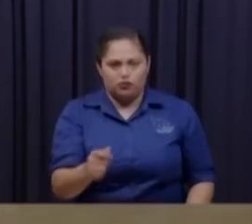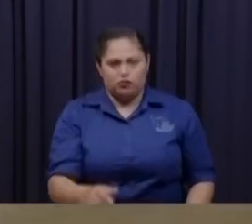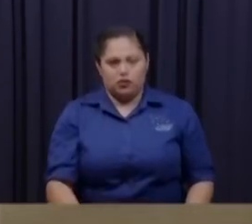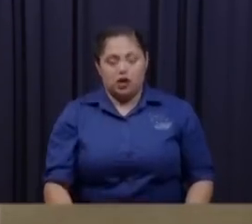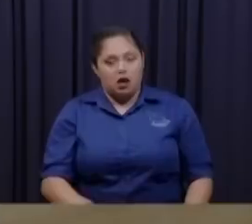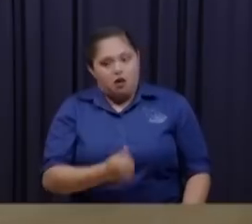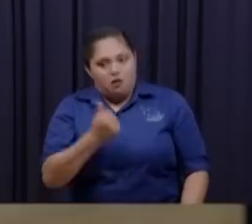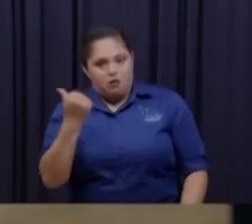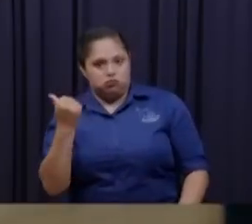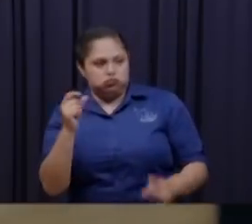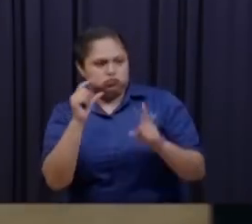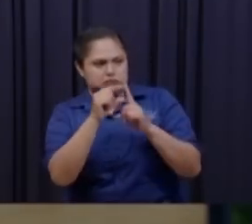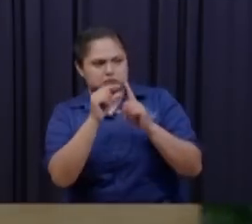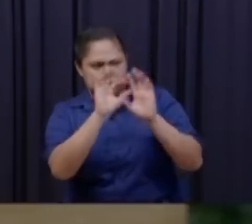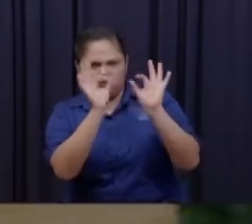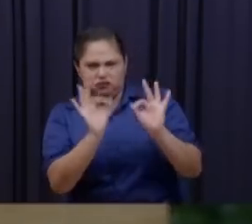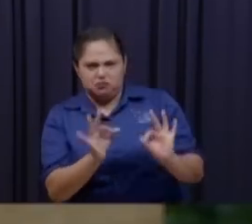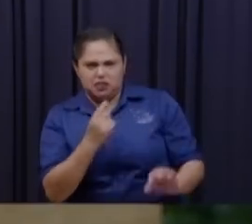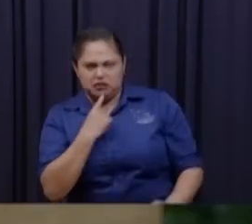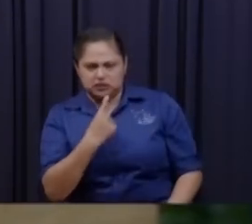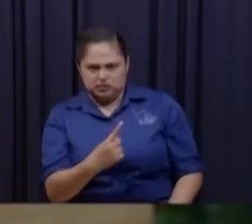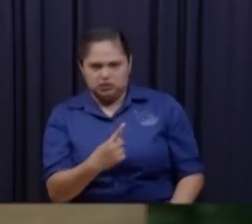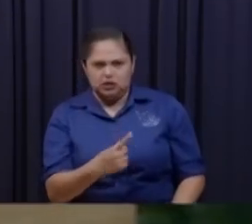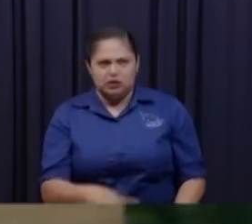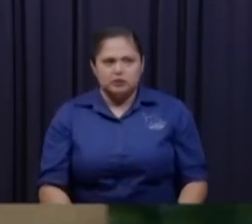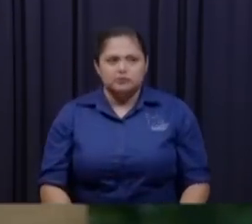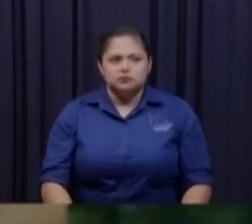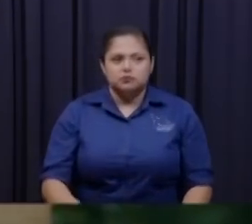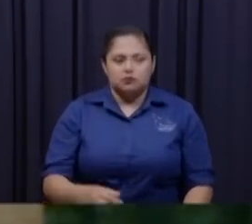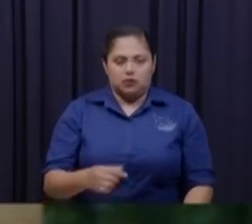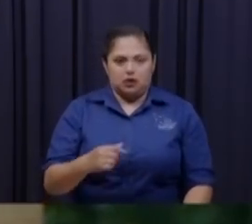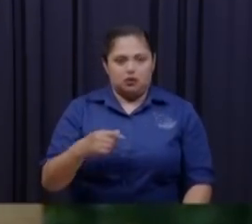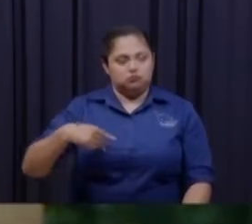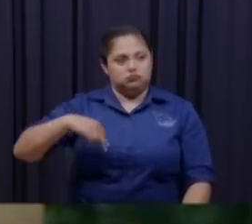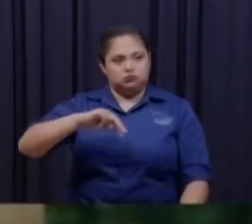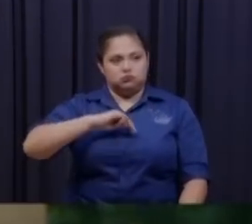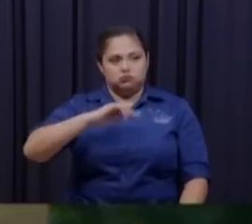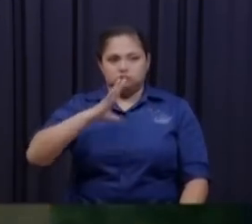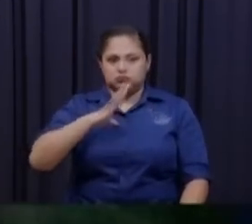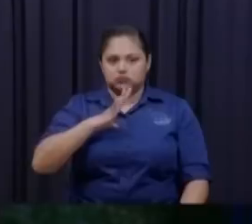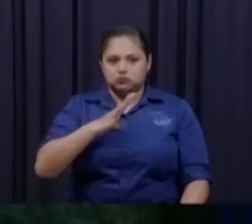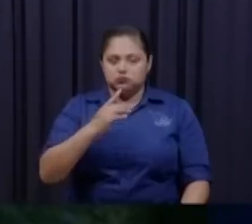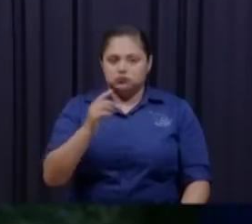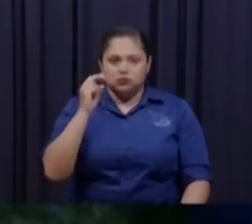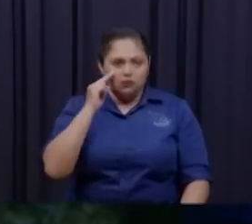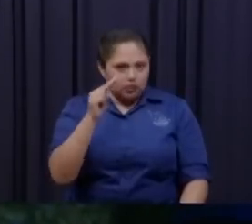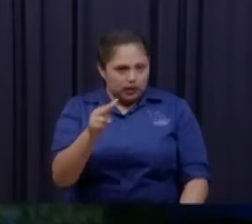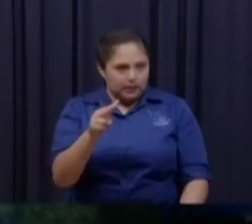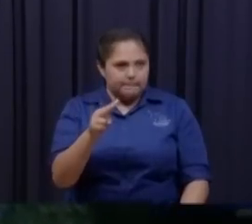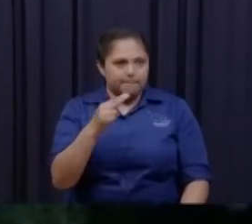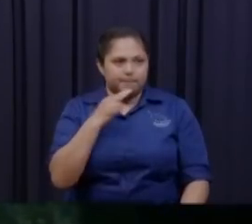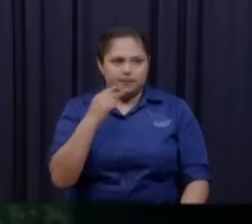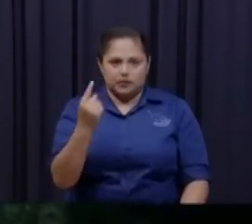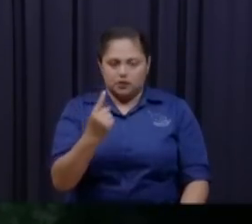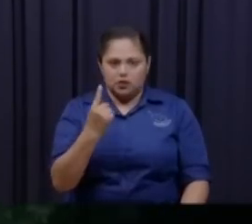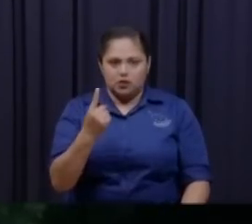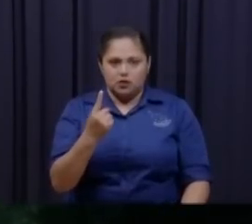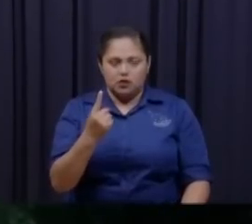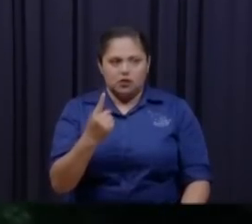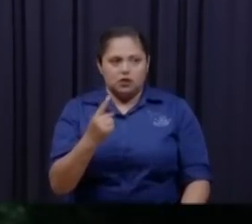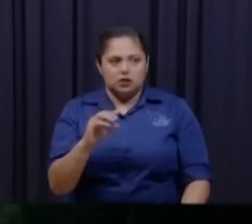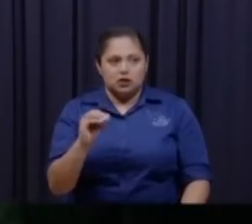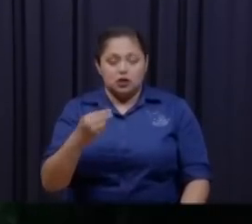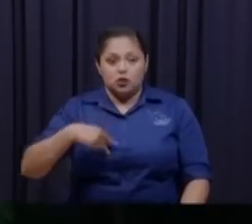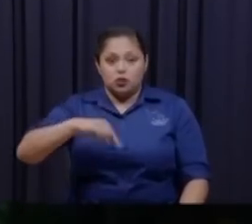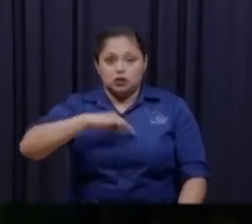En otras palabras, lo que nosotros tenemos que enfrentar, hermano amado, es que